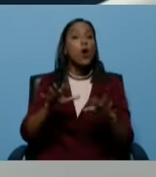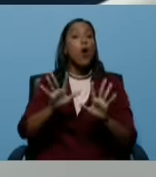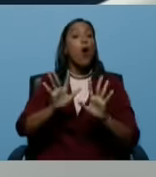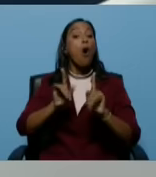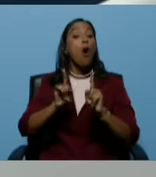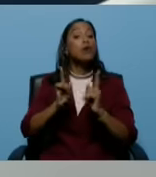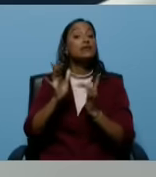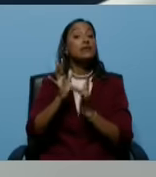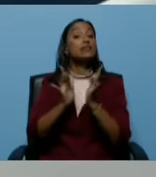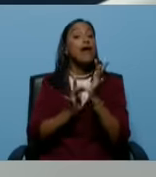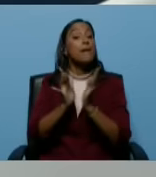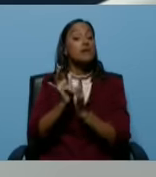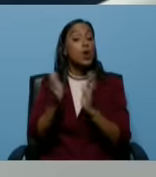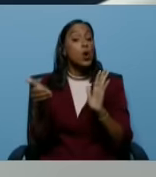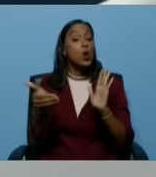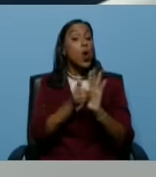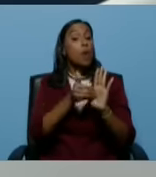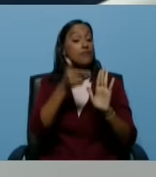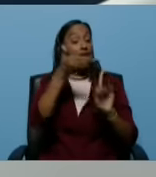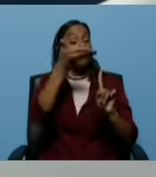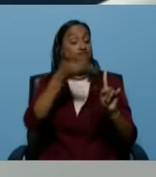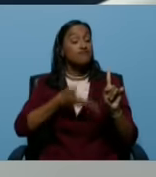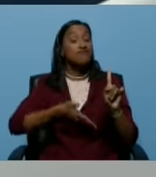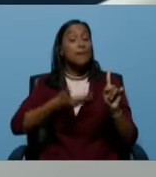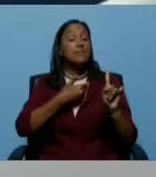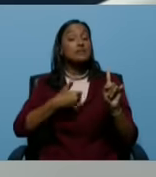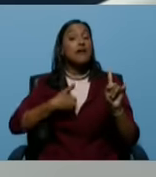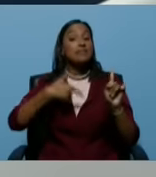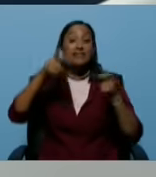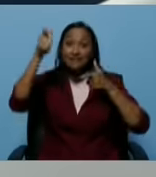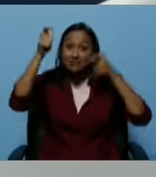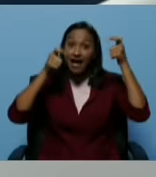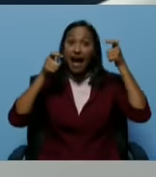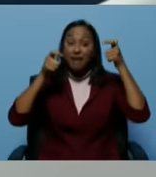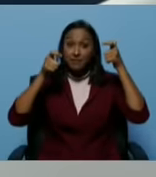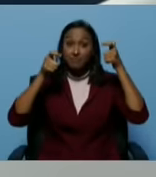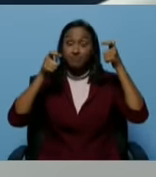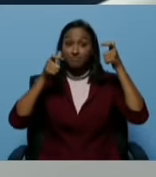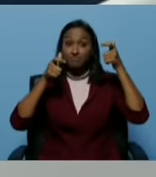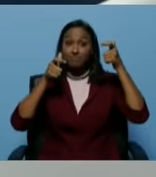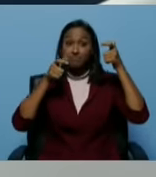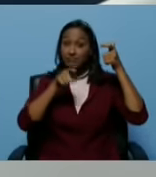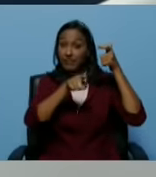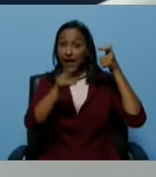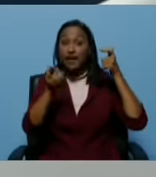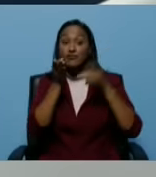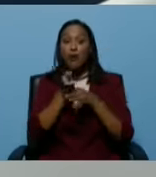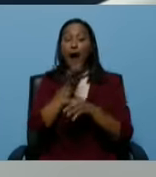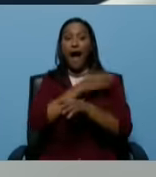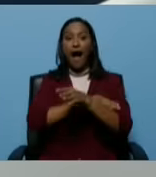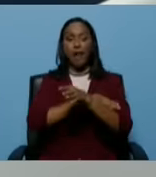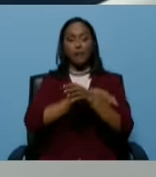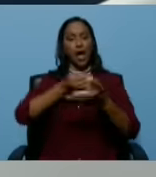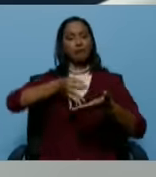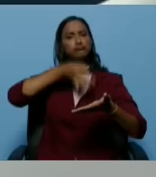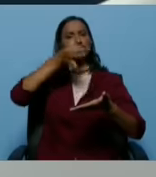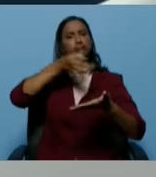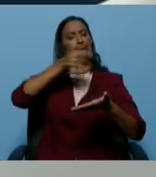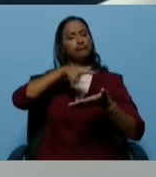el presidente Hugo Chávez. Ellos leyeron el comunicado previo a Carmona. El 10 de